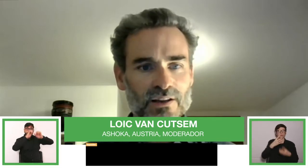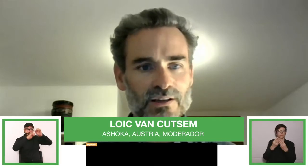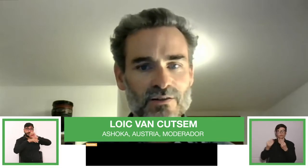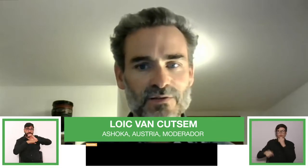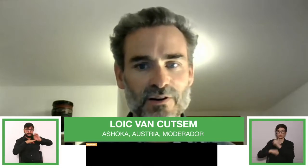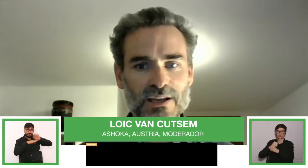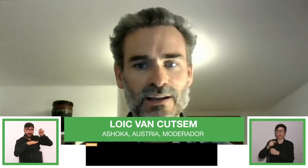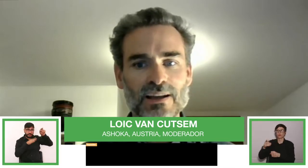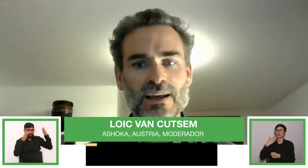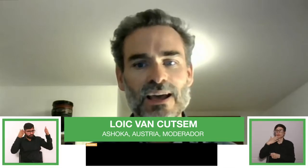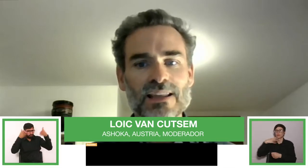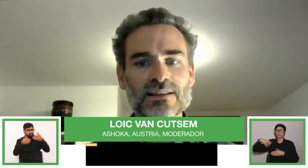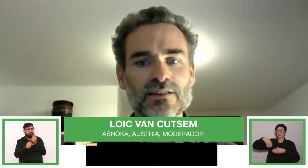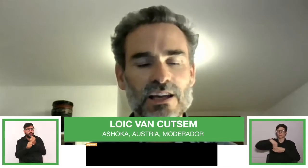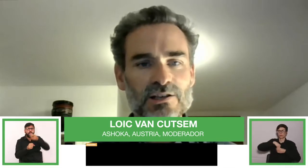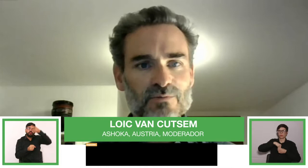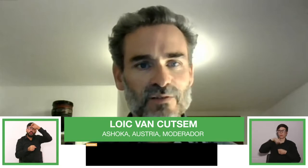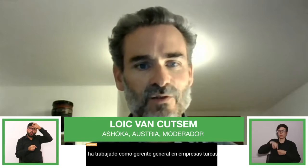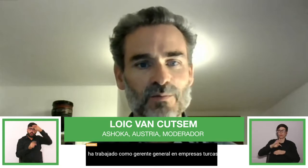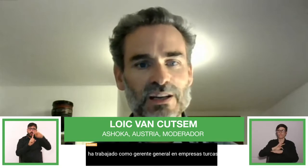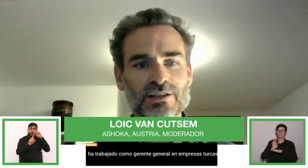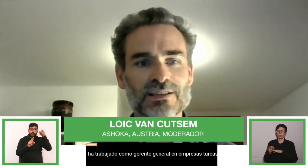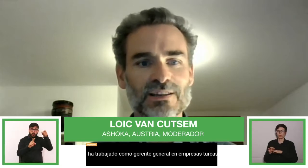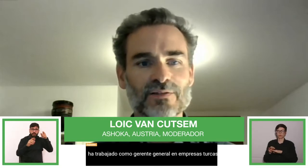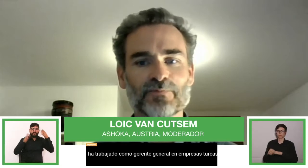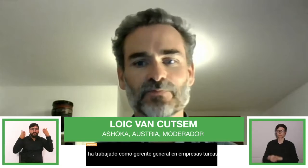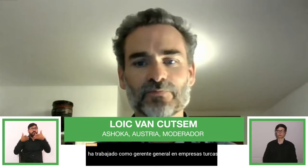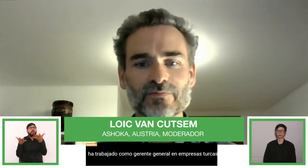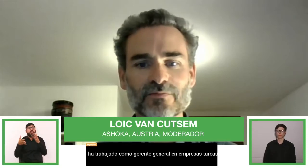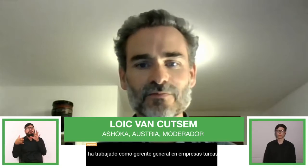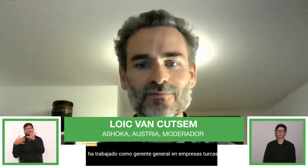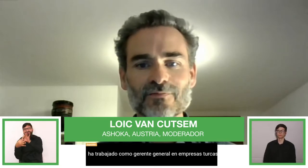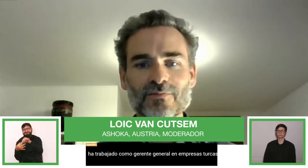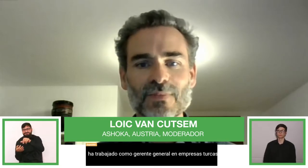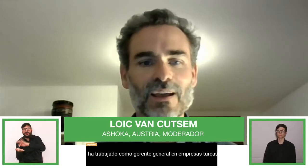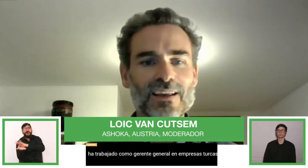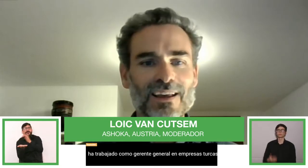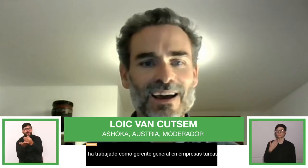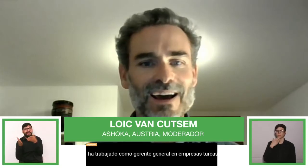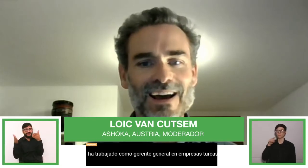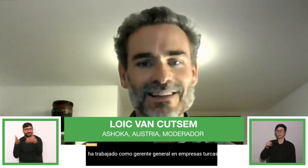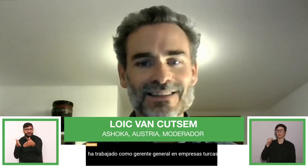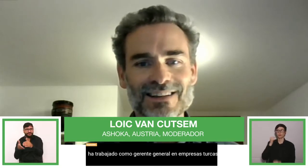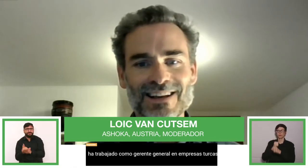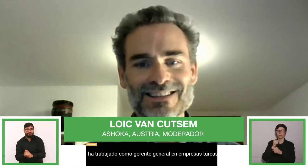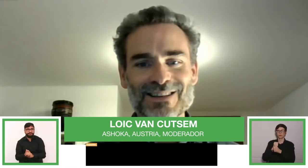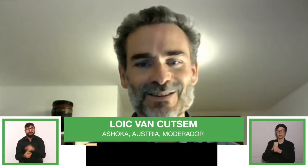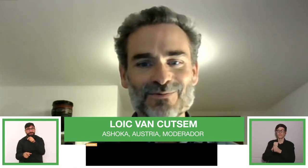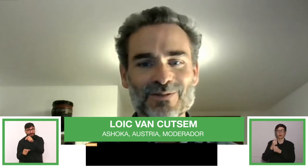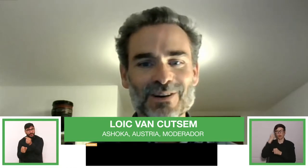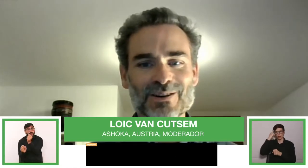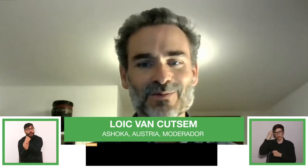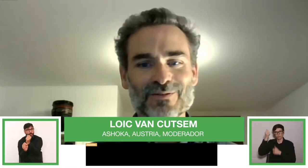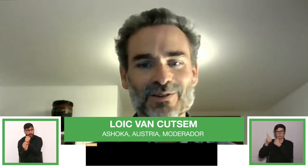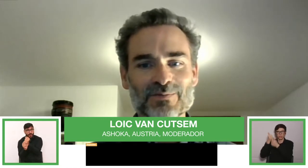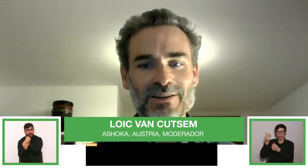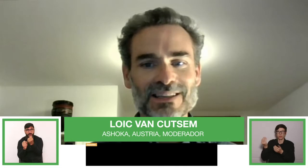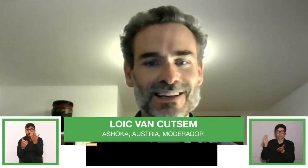también de una fundación en Turquía y ha trabajado en iniciativas de reforma.